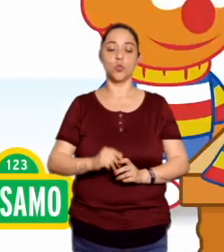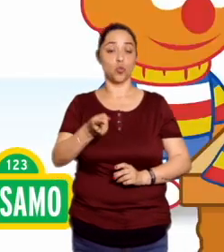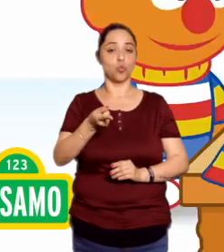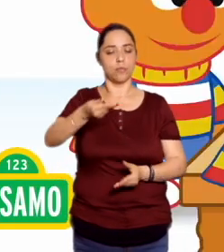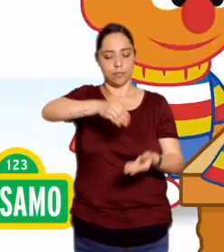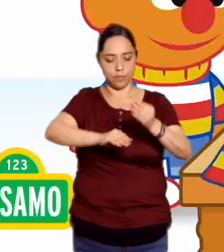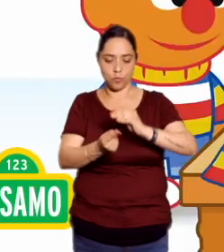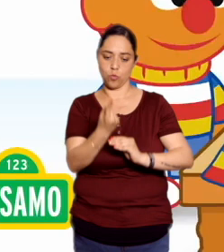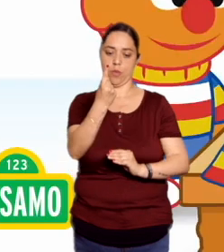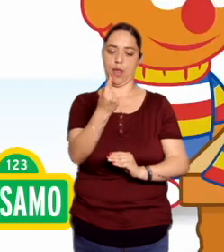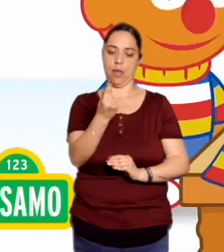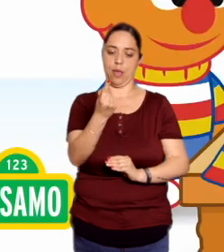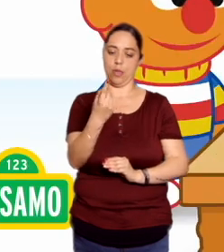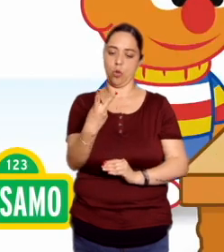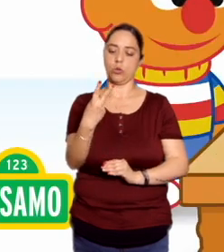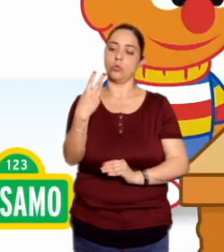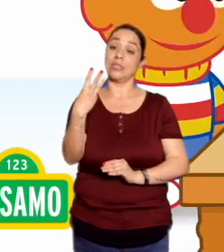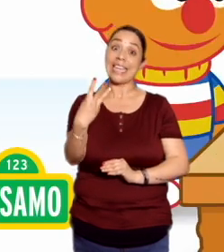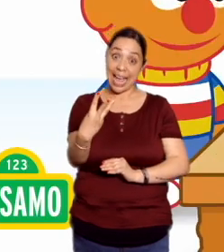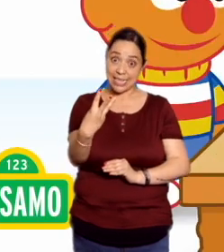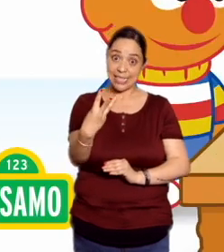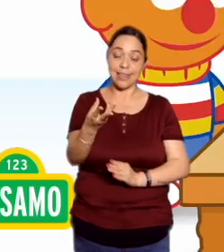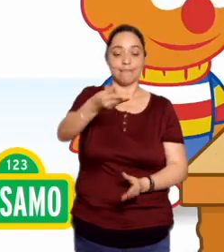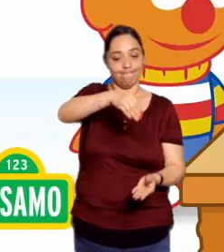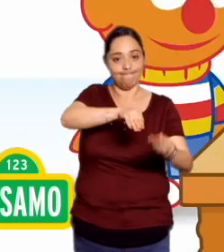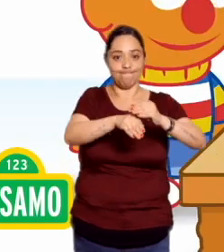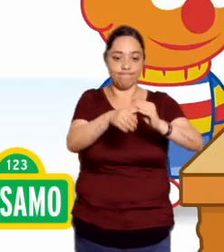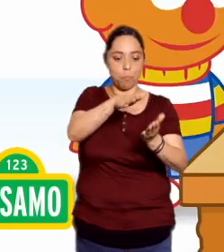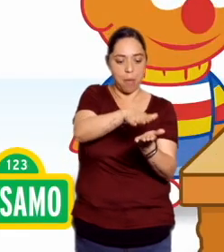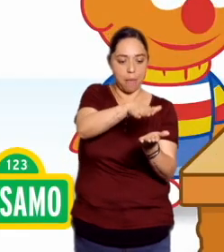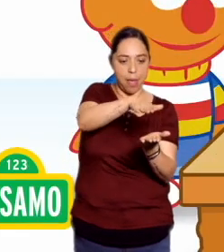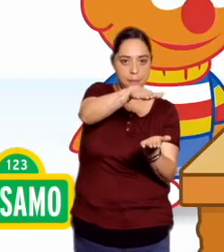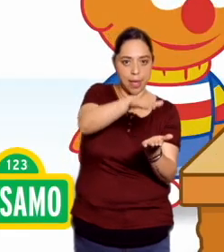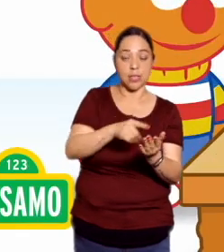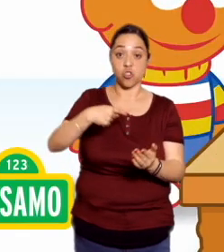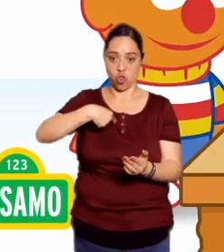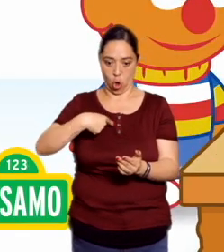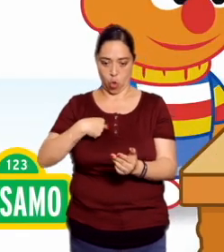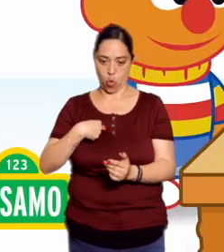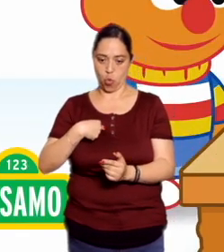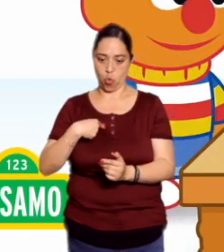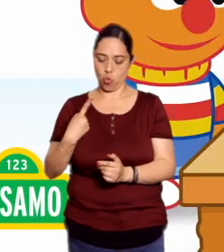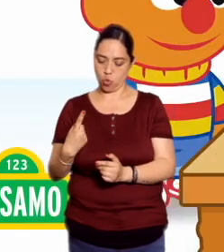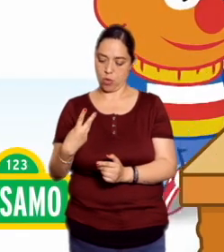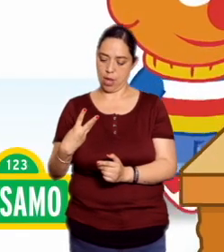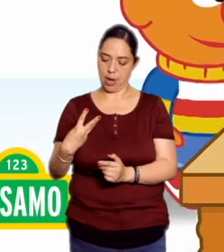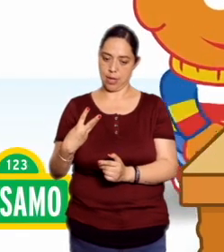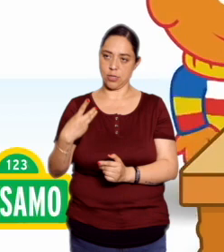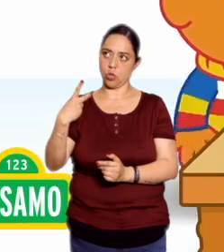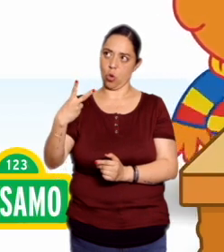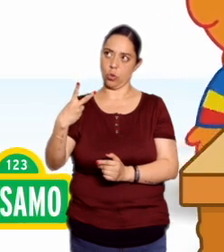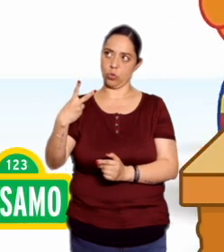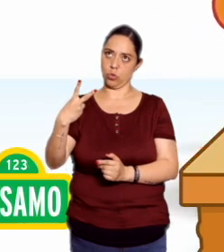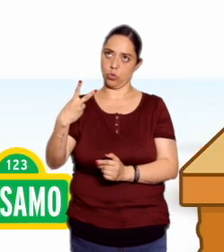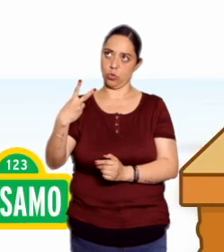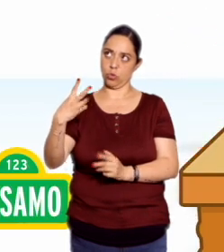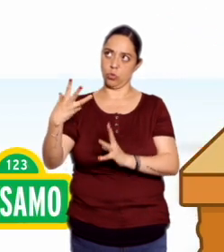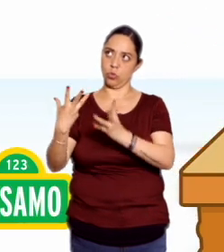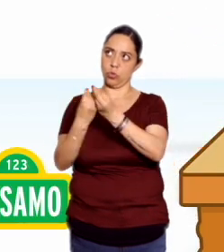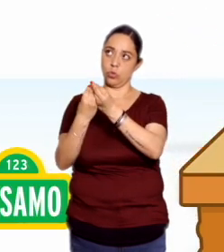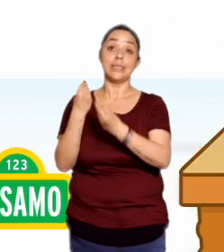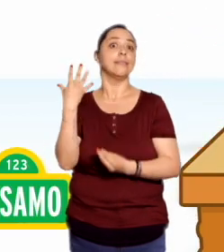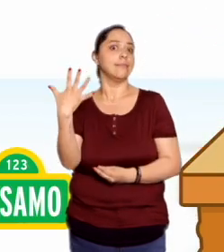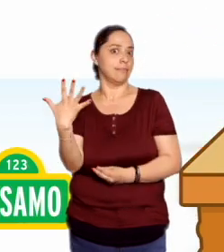Tú tienes una, dos, tres camisas en tu pila. Y yo tengo tres más